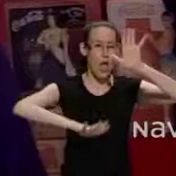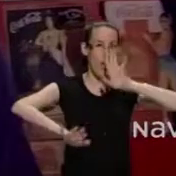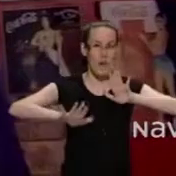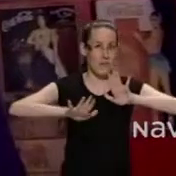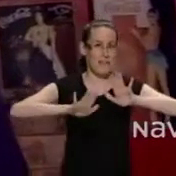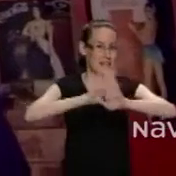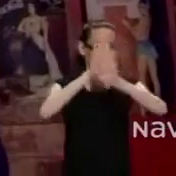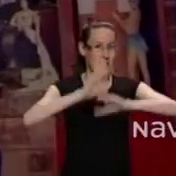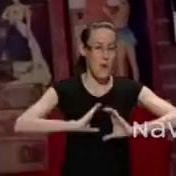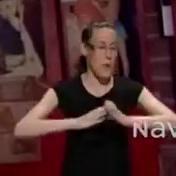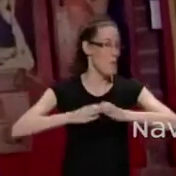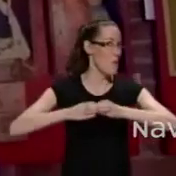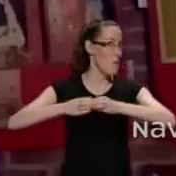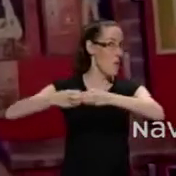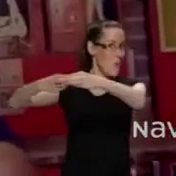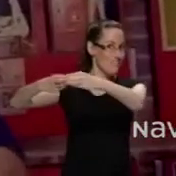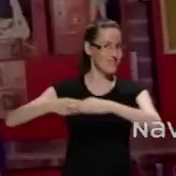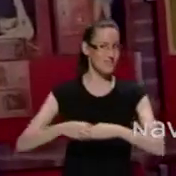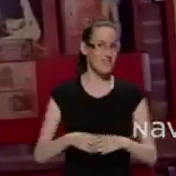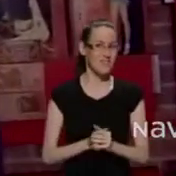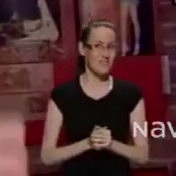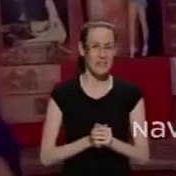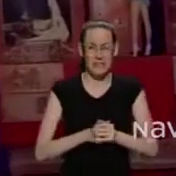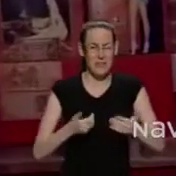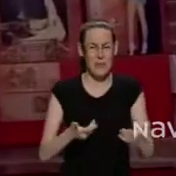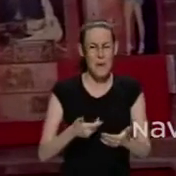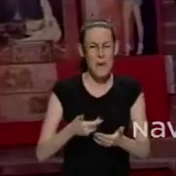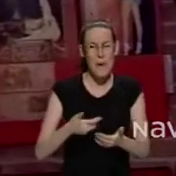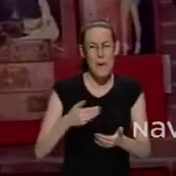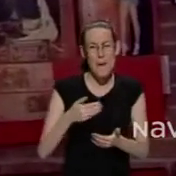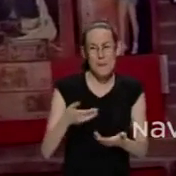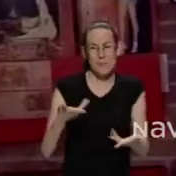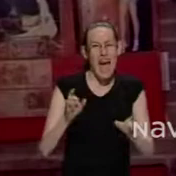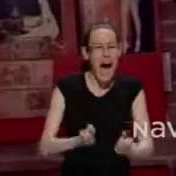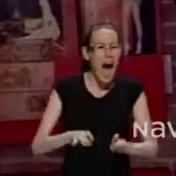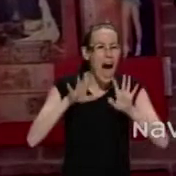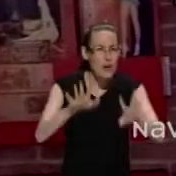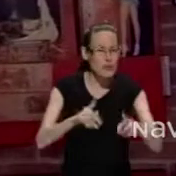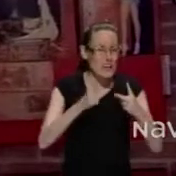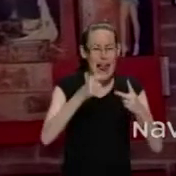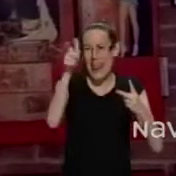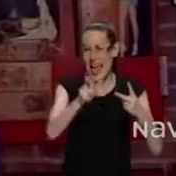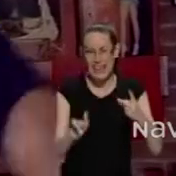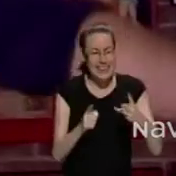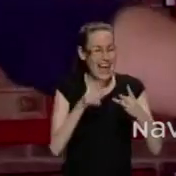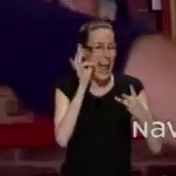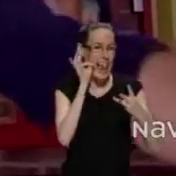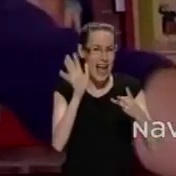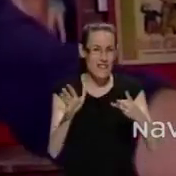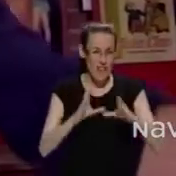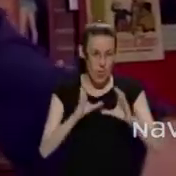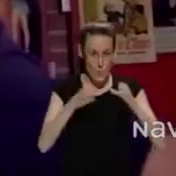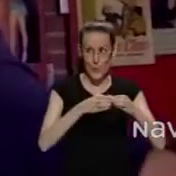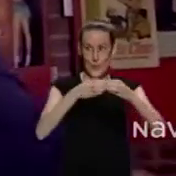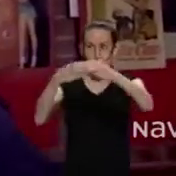todos juntos, chicos y chicas. En Australia, Italia... Multicultural. ¿Aprendes muchas cosas de los peregrinos? sobre